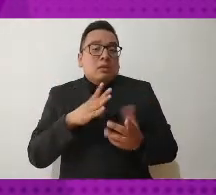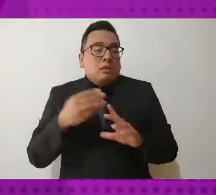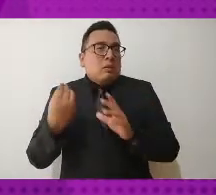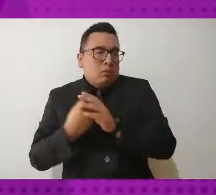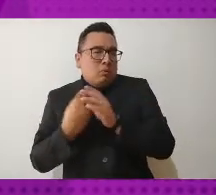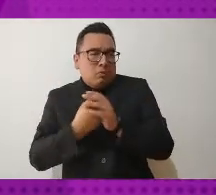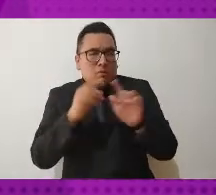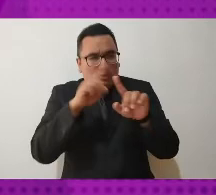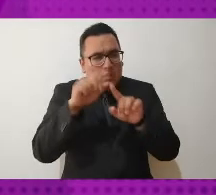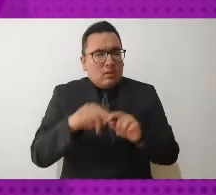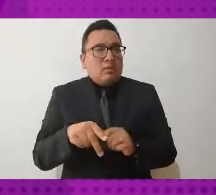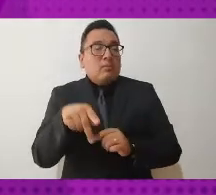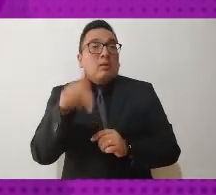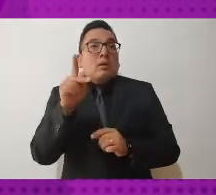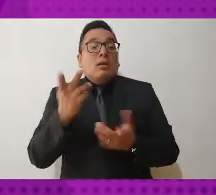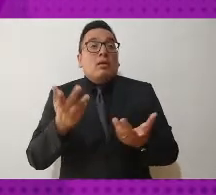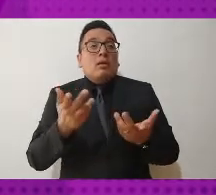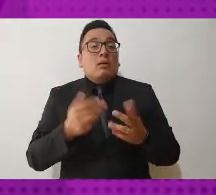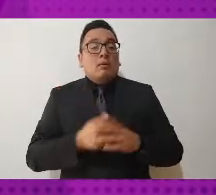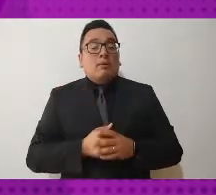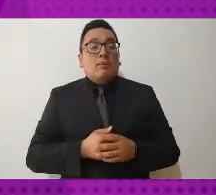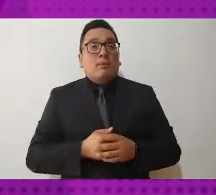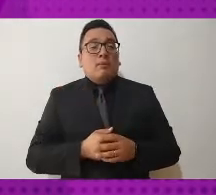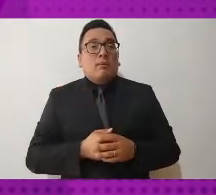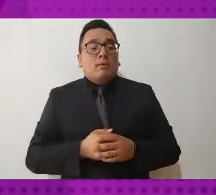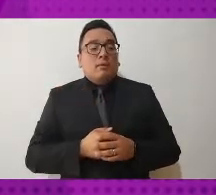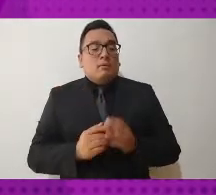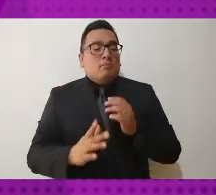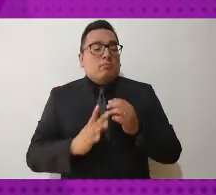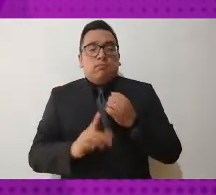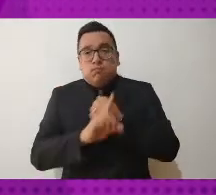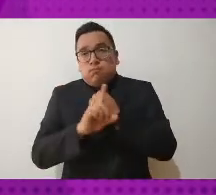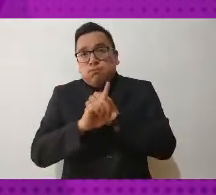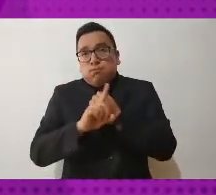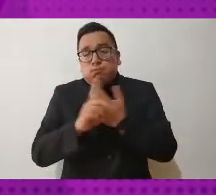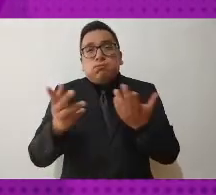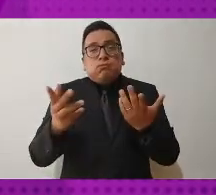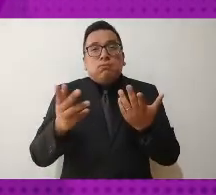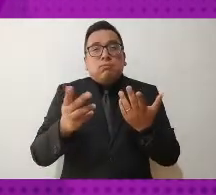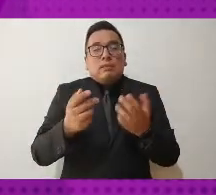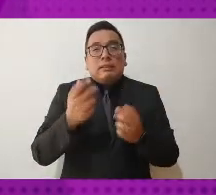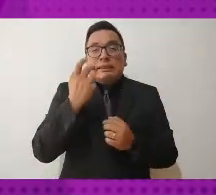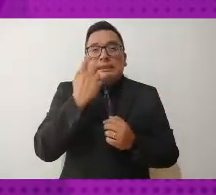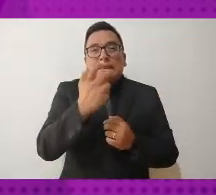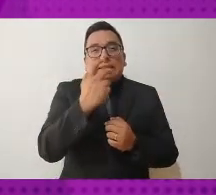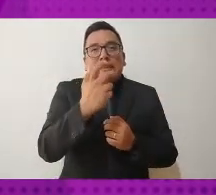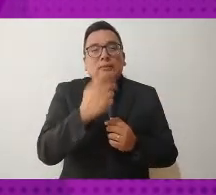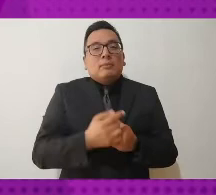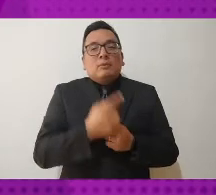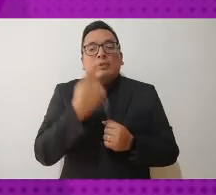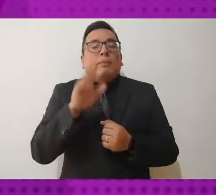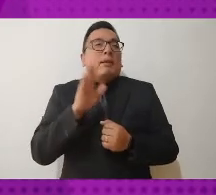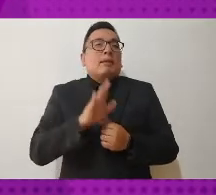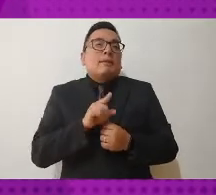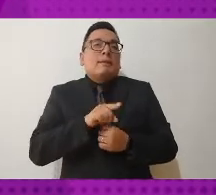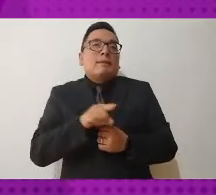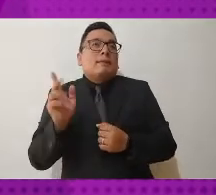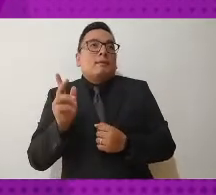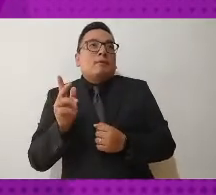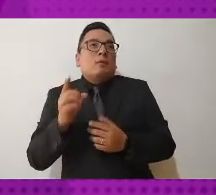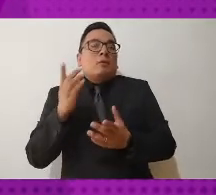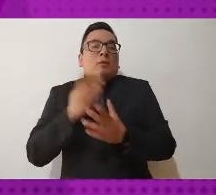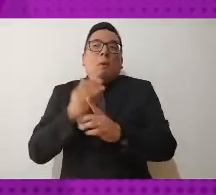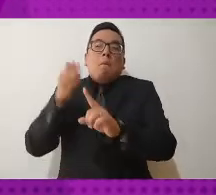han tomado cursos y demás pues entre las principales problemáticas creo que es el adultocentrismo